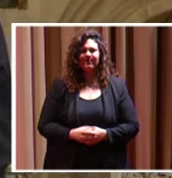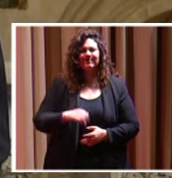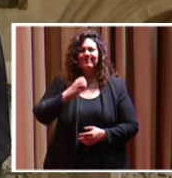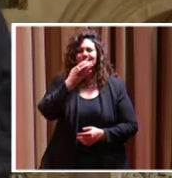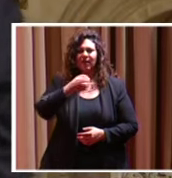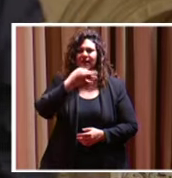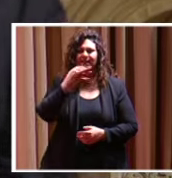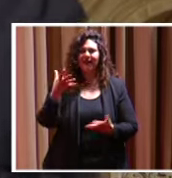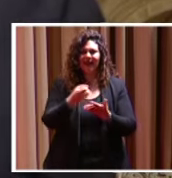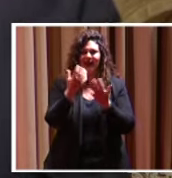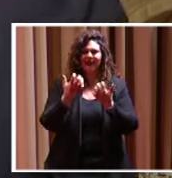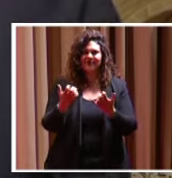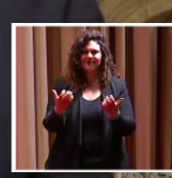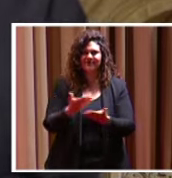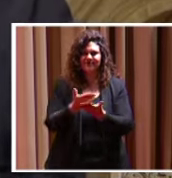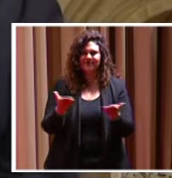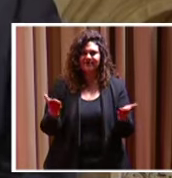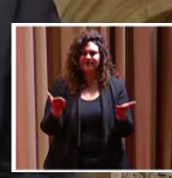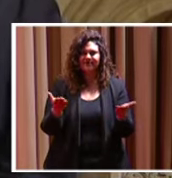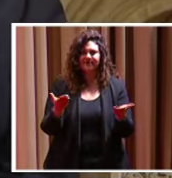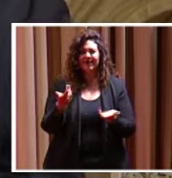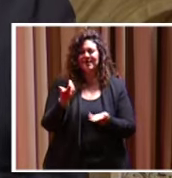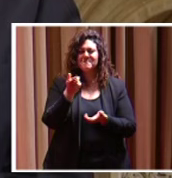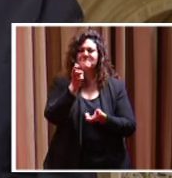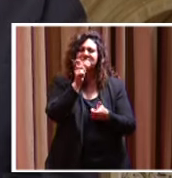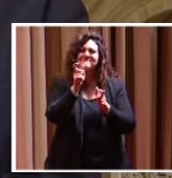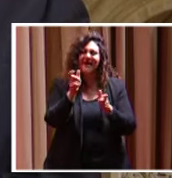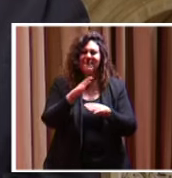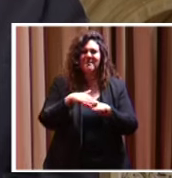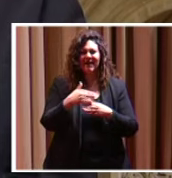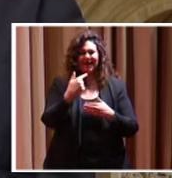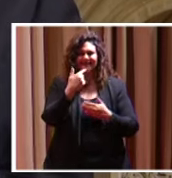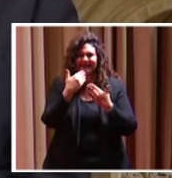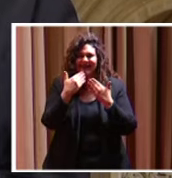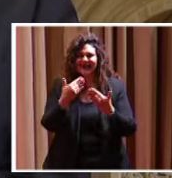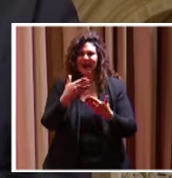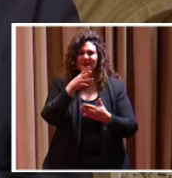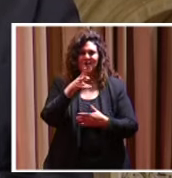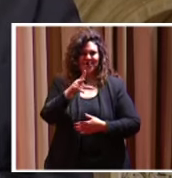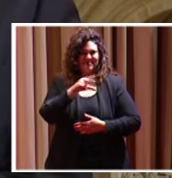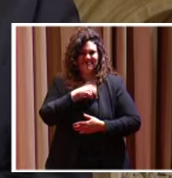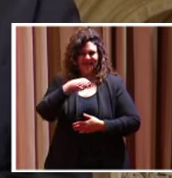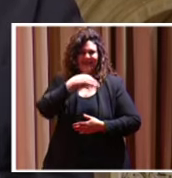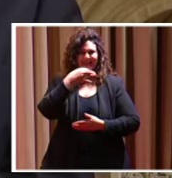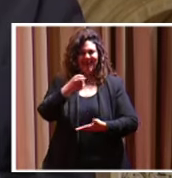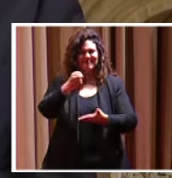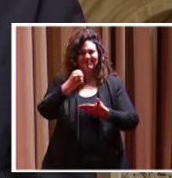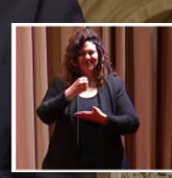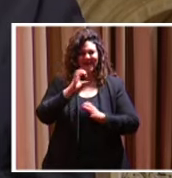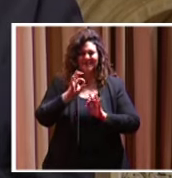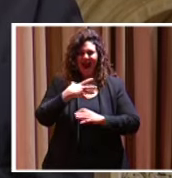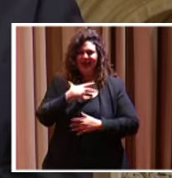Muy buenas tardes a todos. Unas palabras para mostrar mi agradecimiento por la distinción que esta tarde recibo